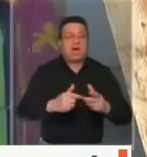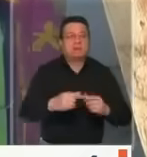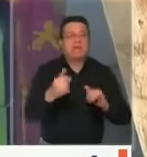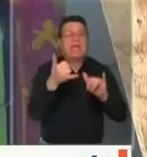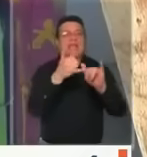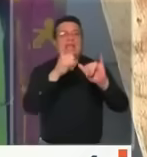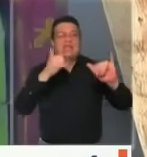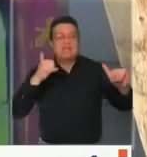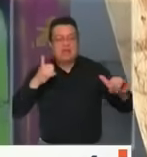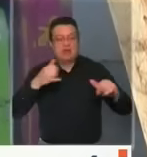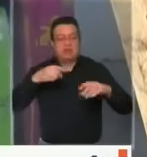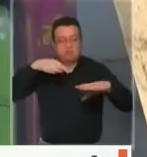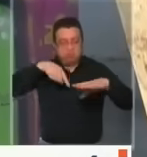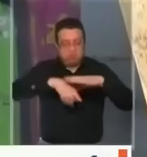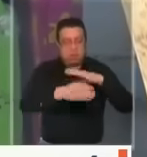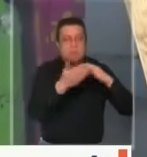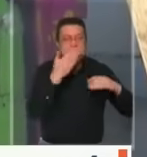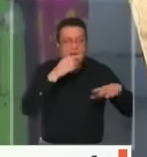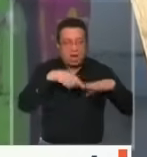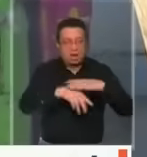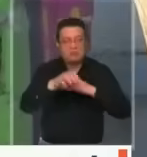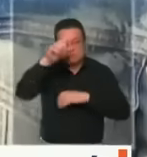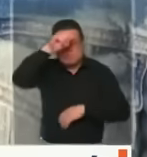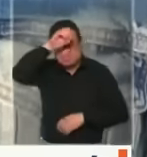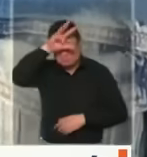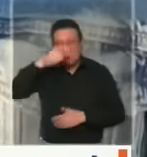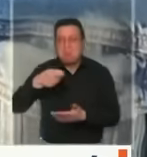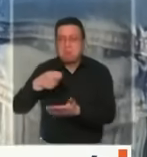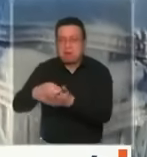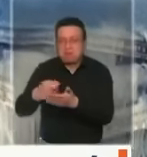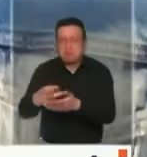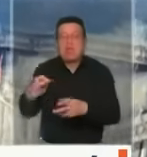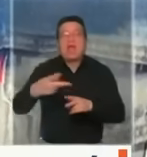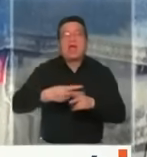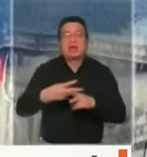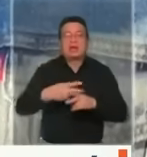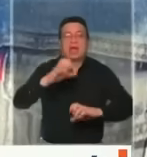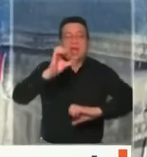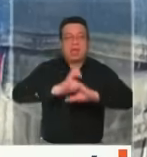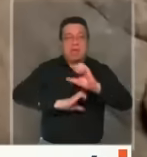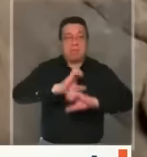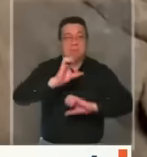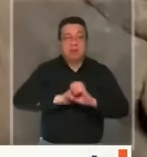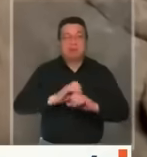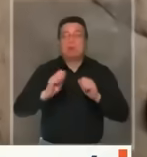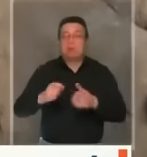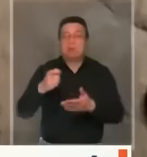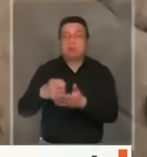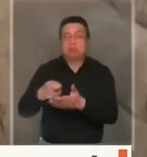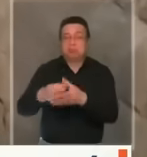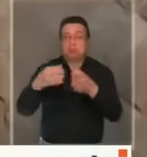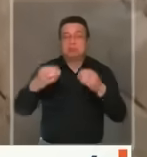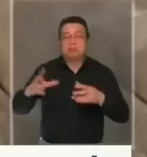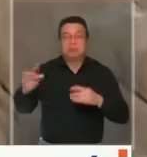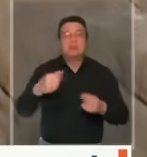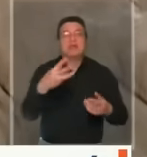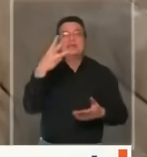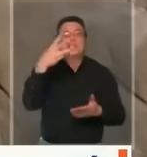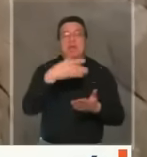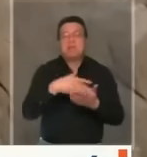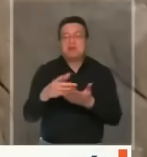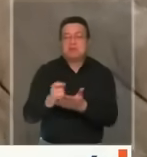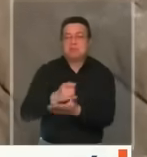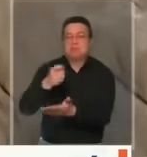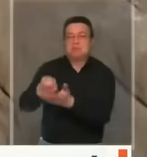ingenieros, topógrafos, pirquineros, arrendar a través de empresas legalmente constituidas por montos superiores a los 3 millones de